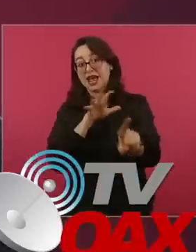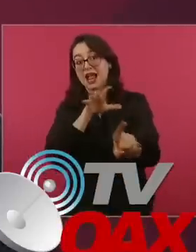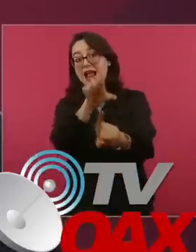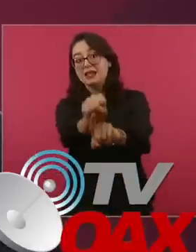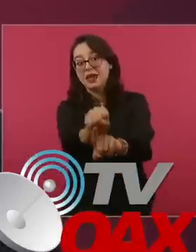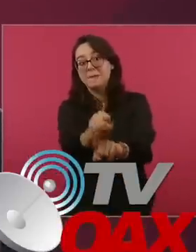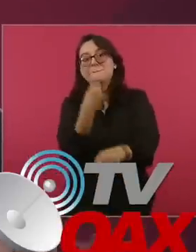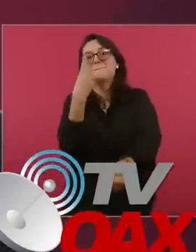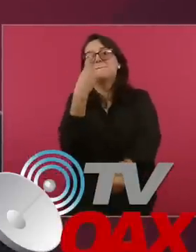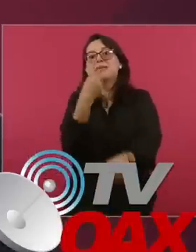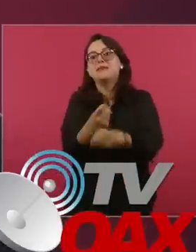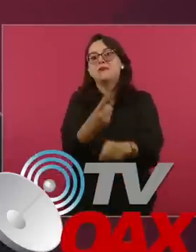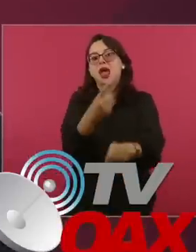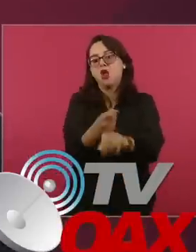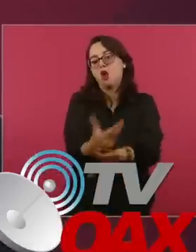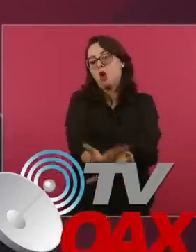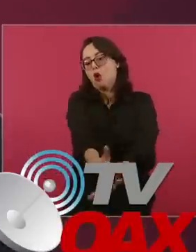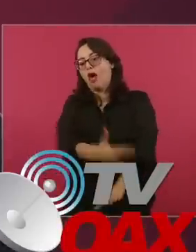no lo